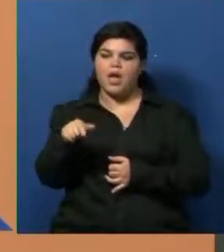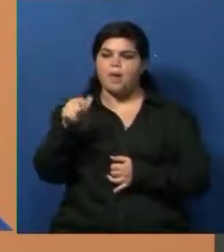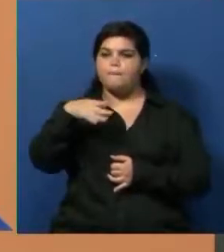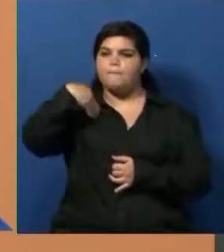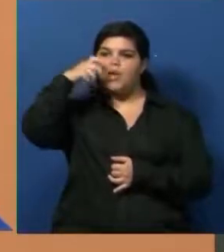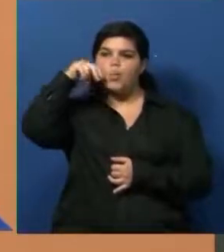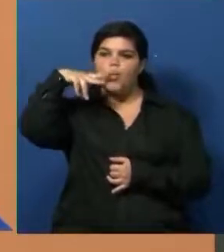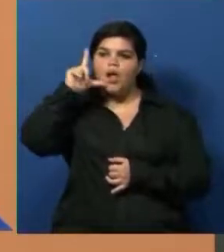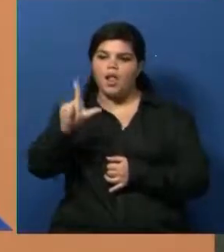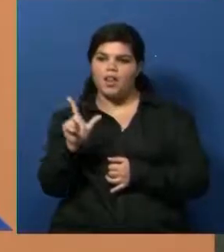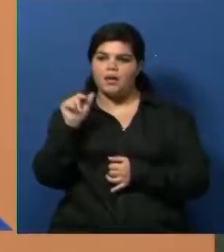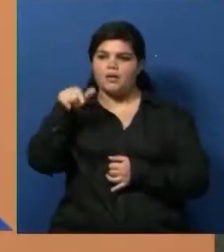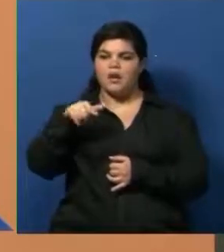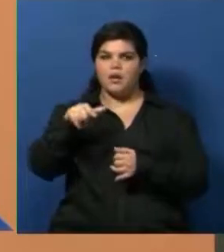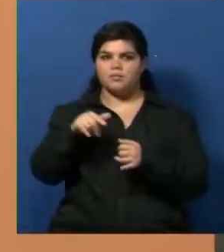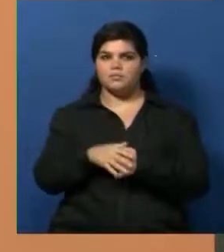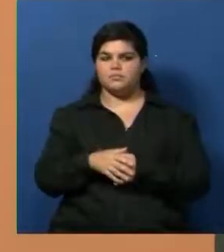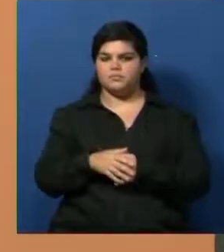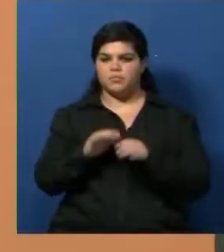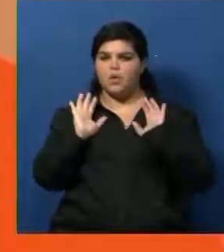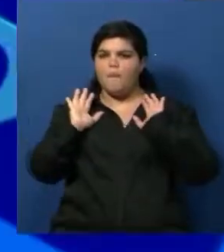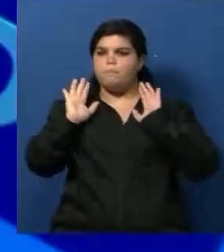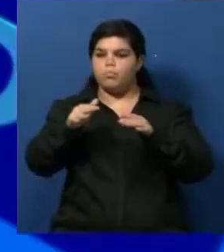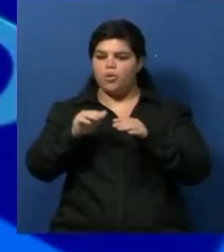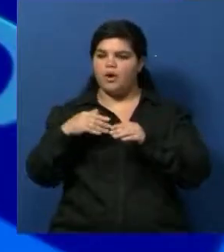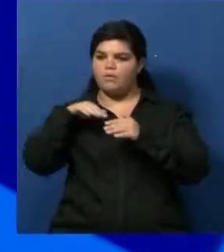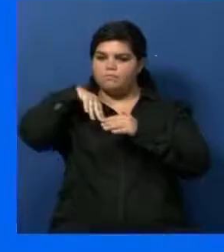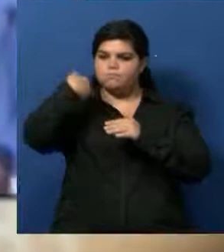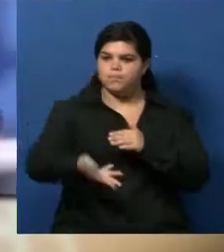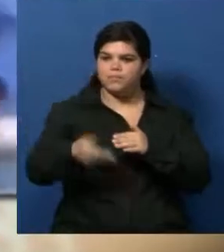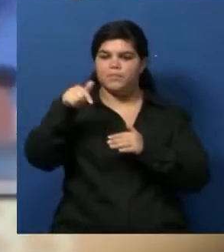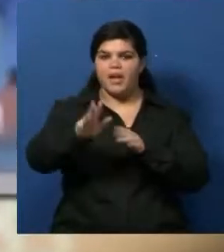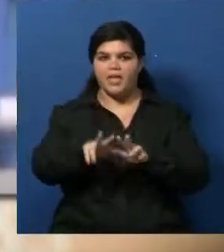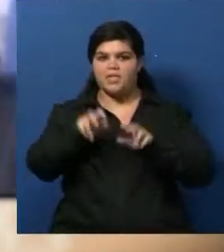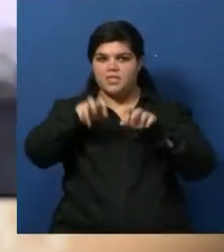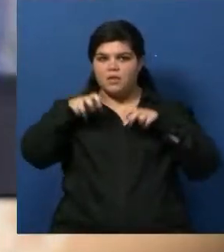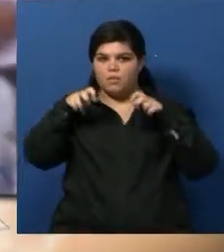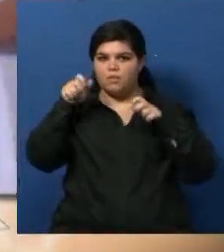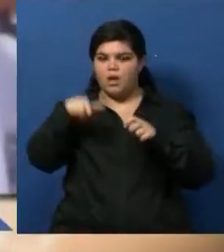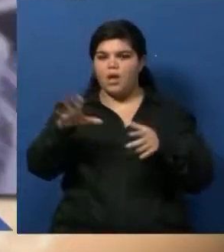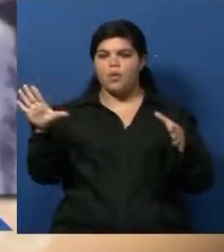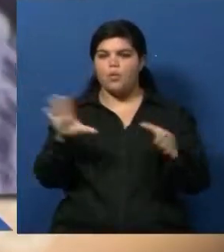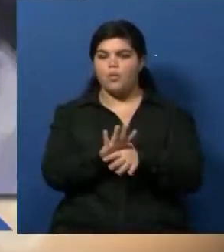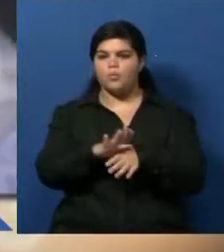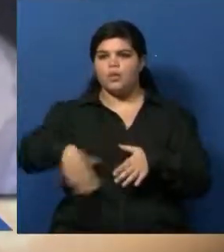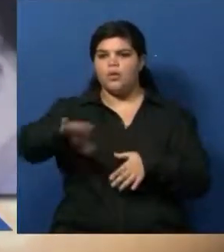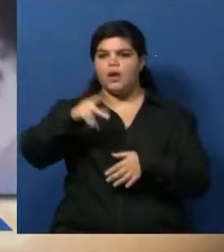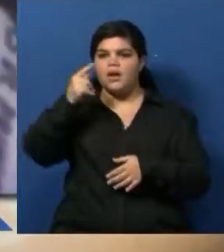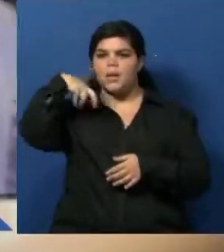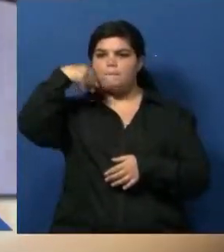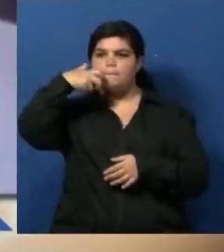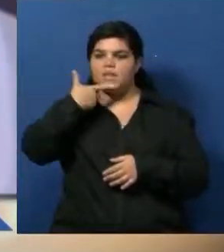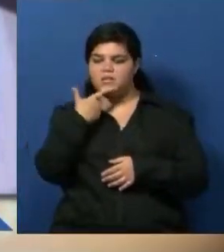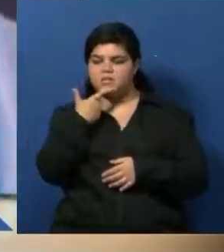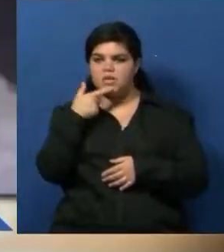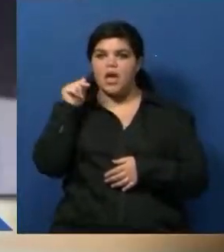que cayó, más que cayó, lo empujaron en una de las tribunas justamente en el estadio Mario Alberto Kempes, y es por esto